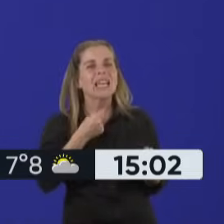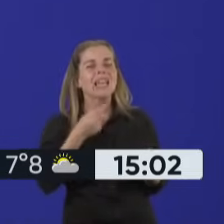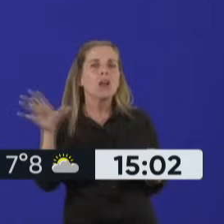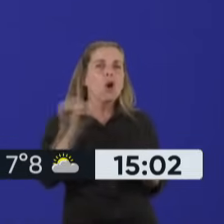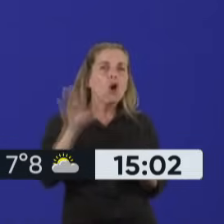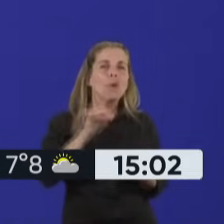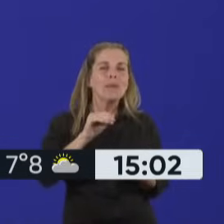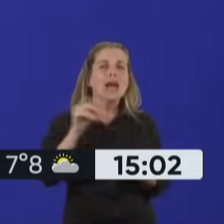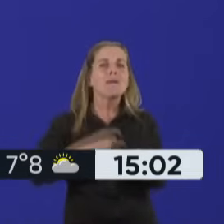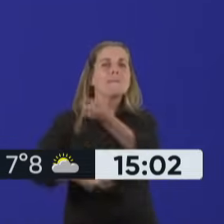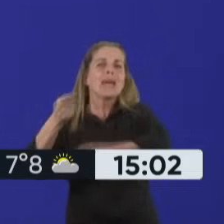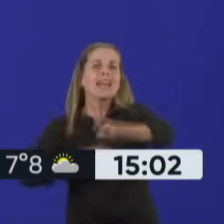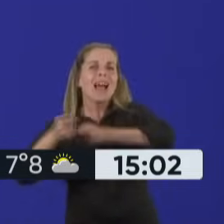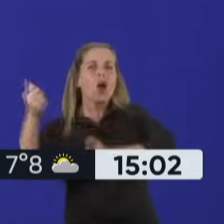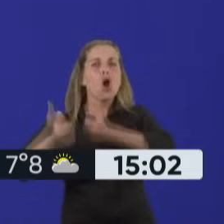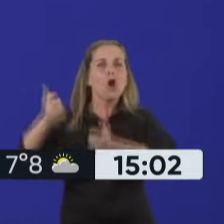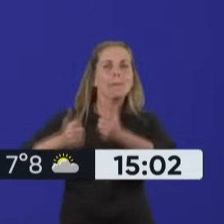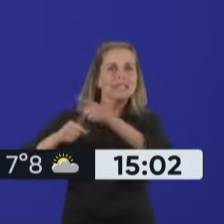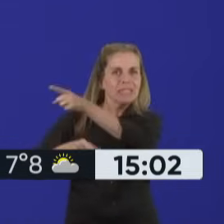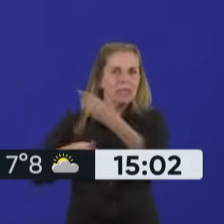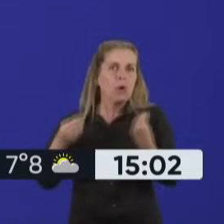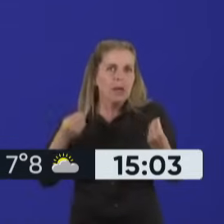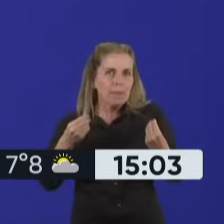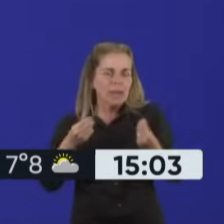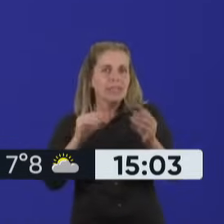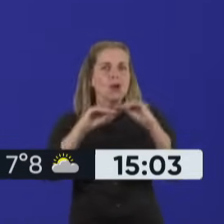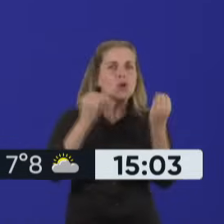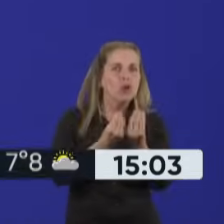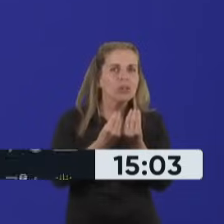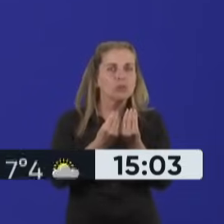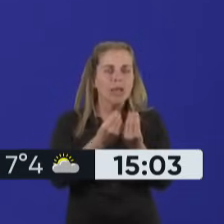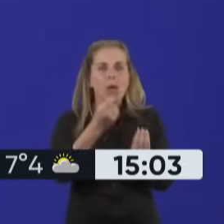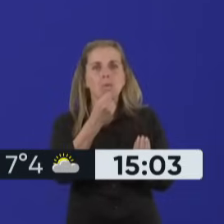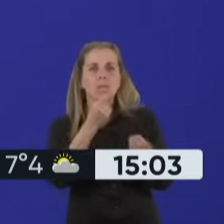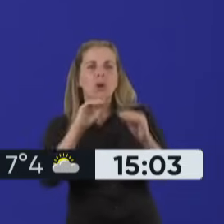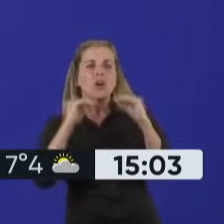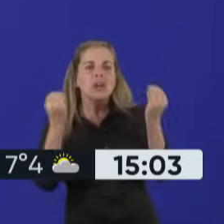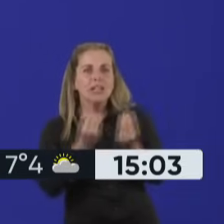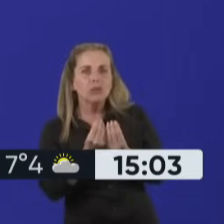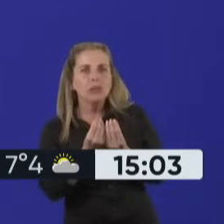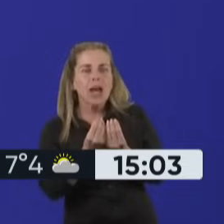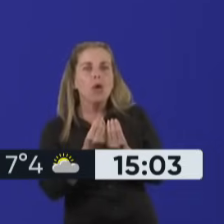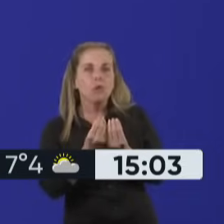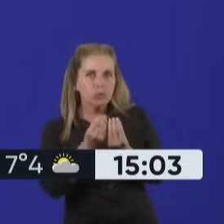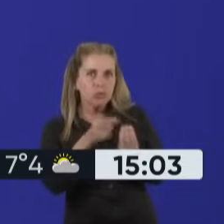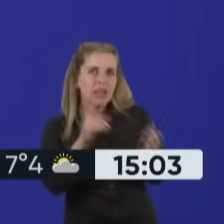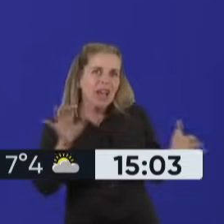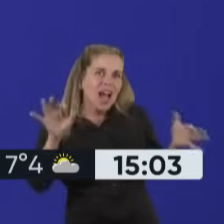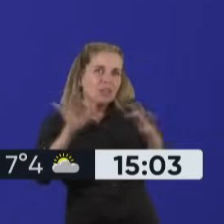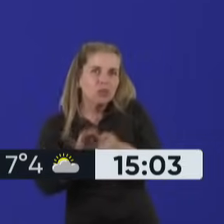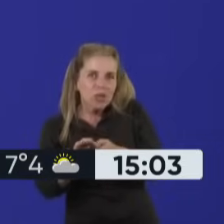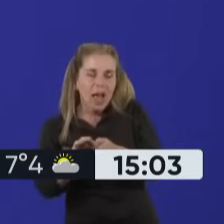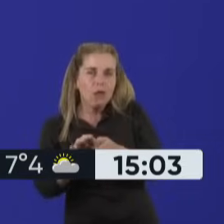mercados competitivos, cuando aparecían los rendimientos crecientes, como los rendimientos crecientes están asociados a